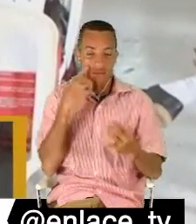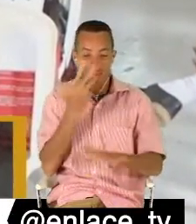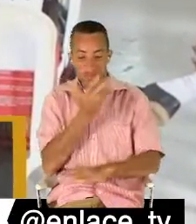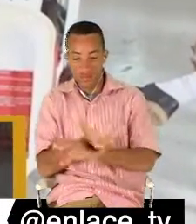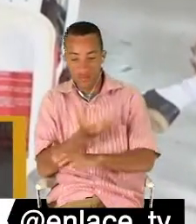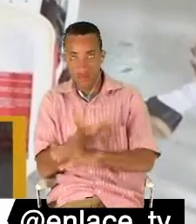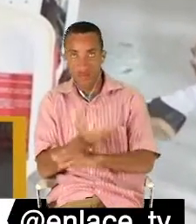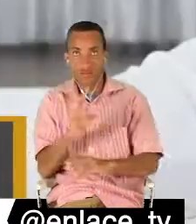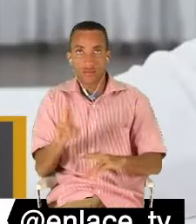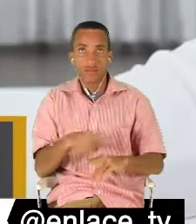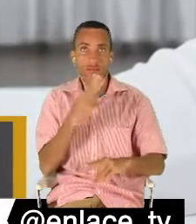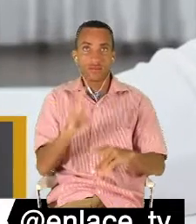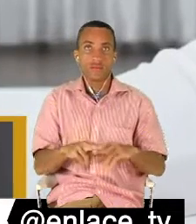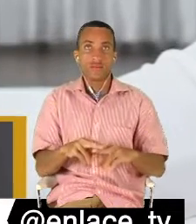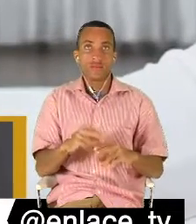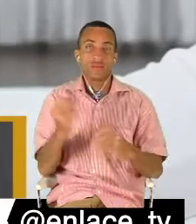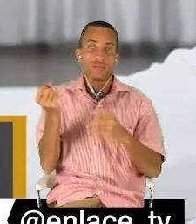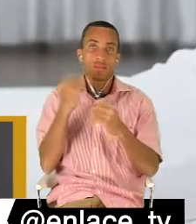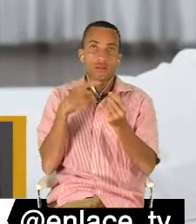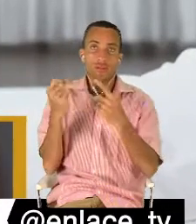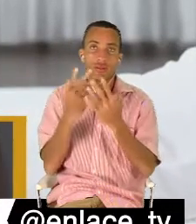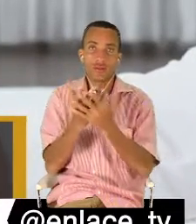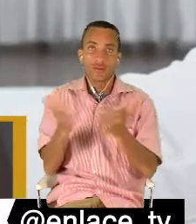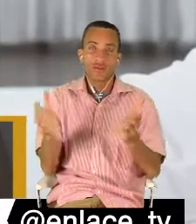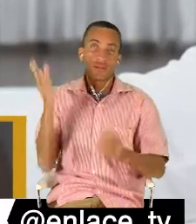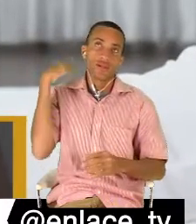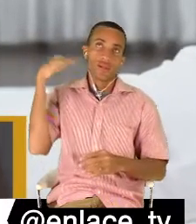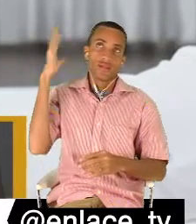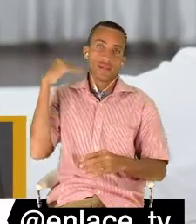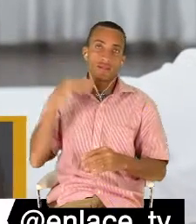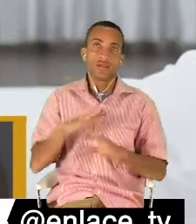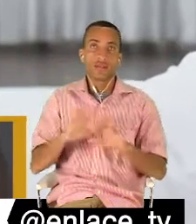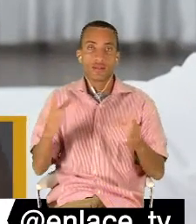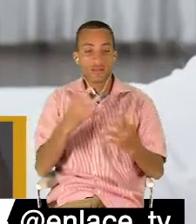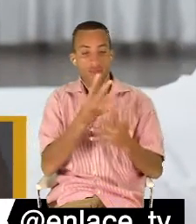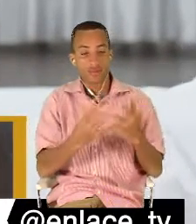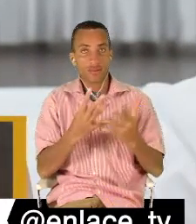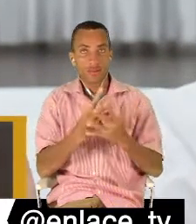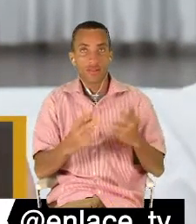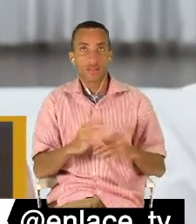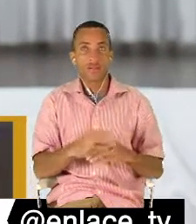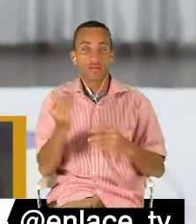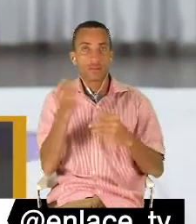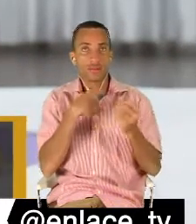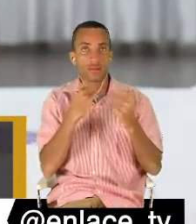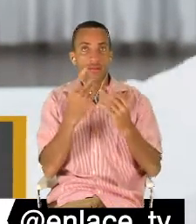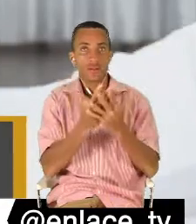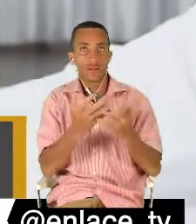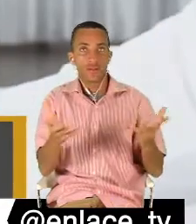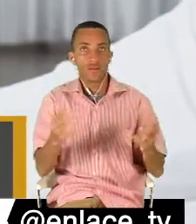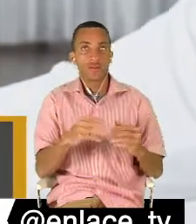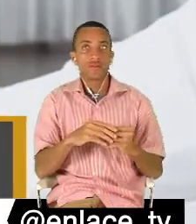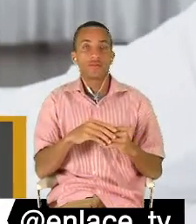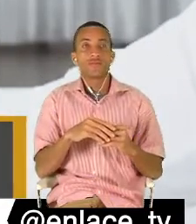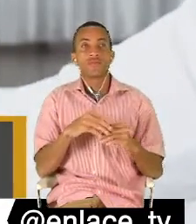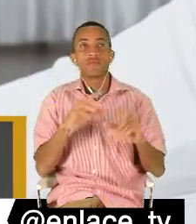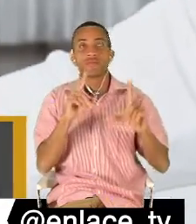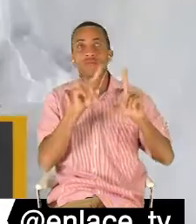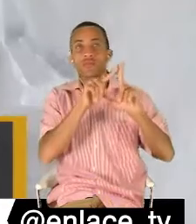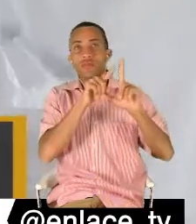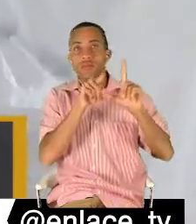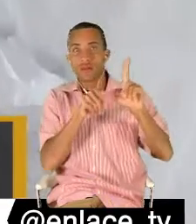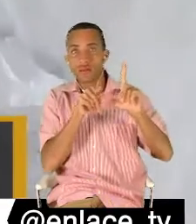naturales. Me preguntaron cosas que yo había visto sobre matemáticas, me preguntaron sobre ángulos